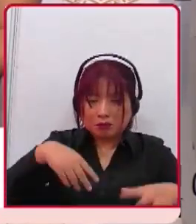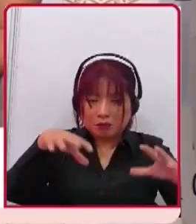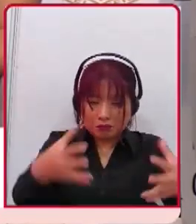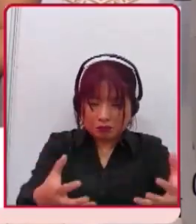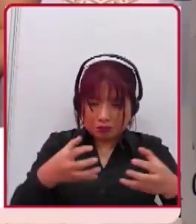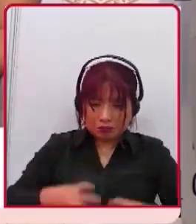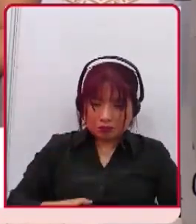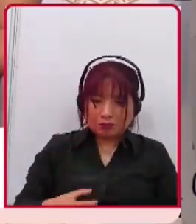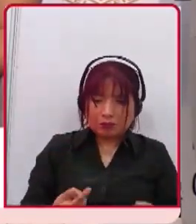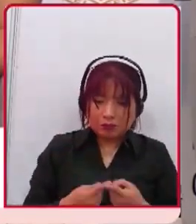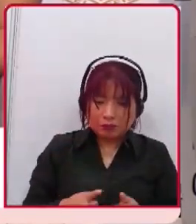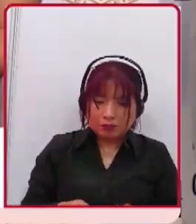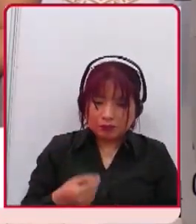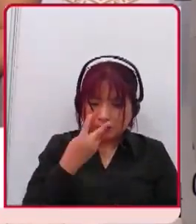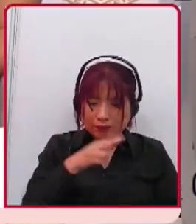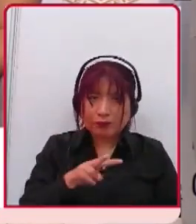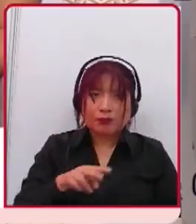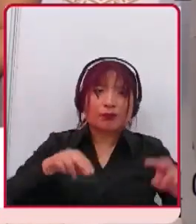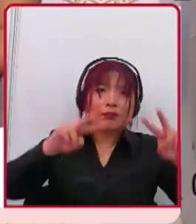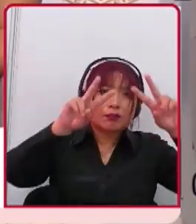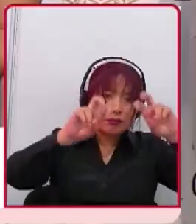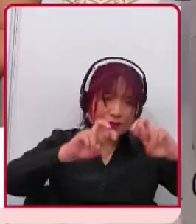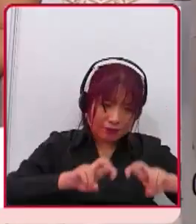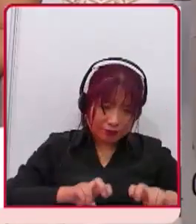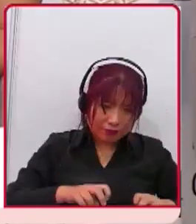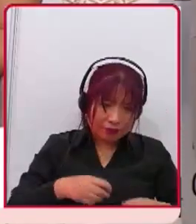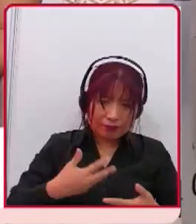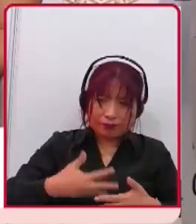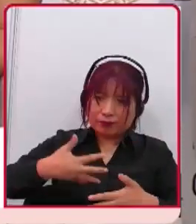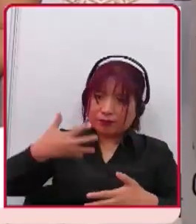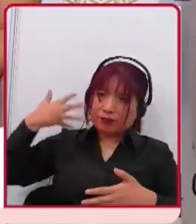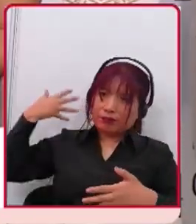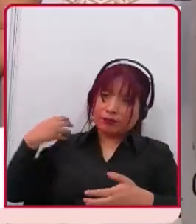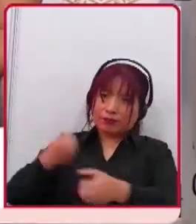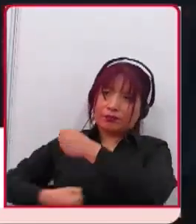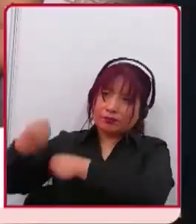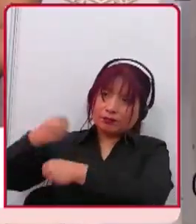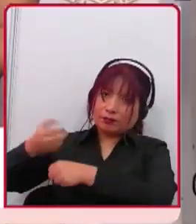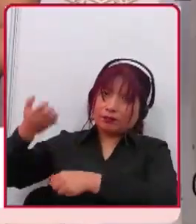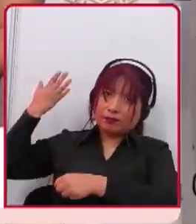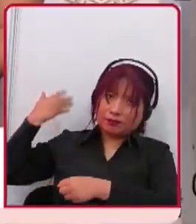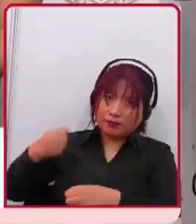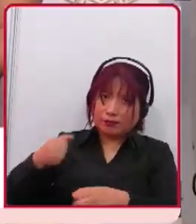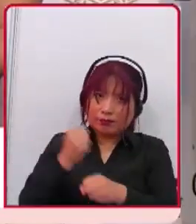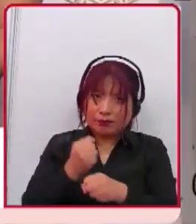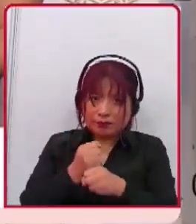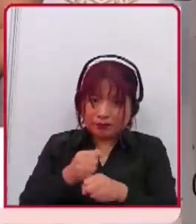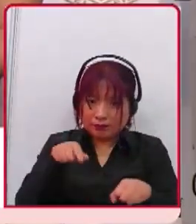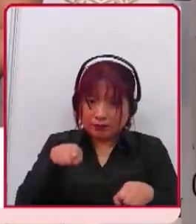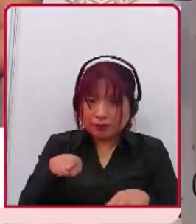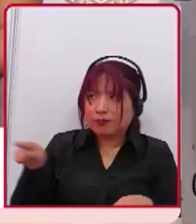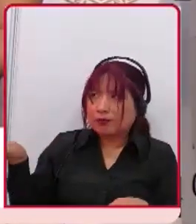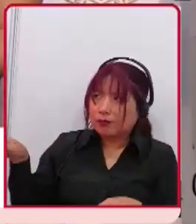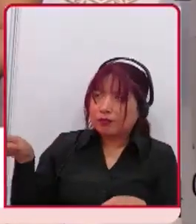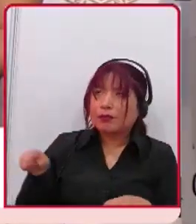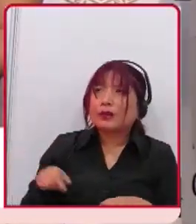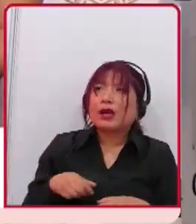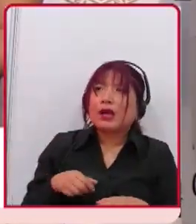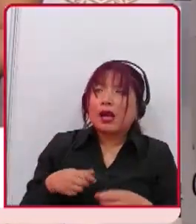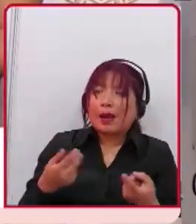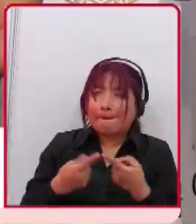esto está basado en evaluaciones que han hecho ustedes en función de data histórica, según lo que puedo percibir, data histórica y con